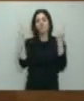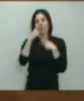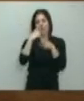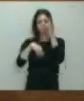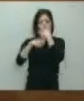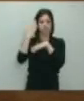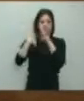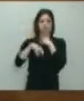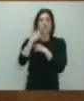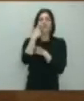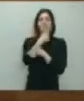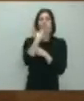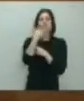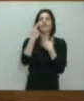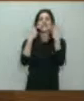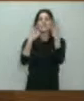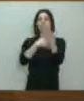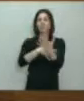anteriores,